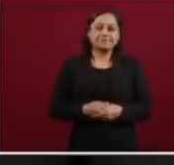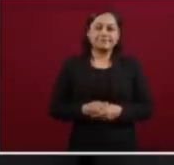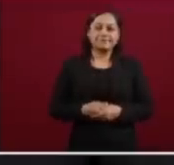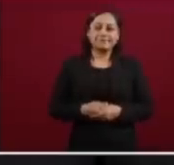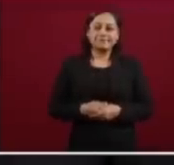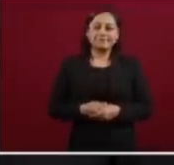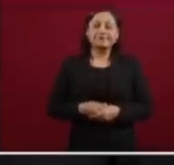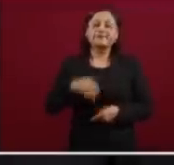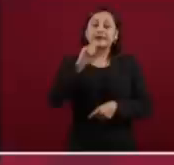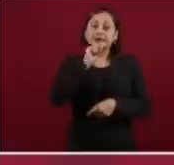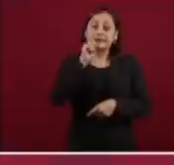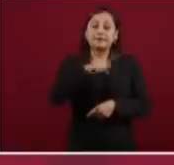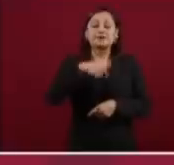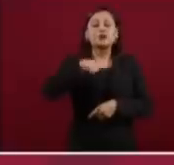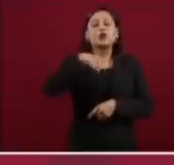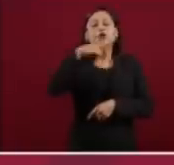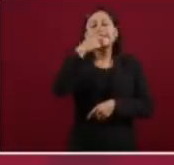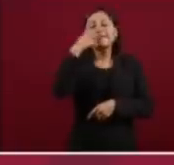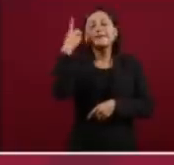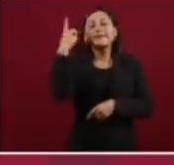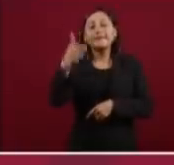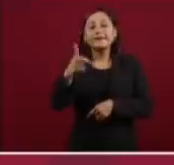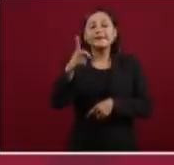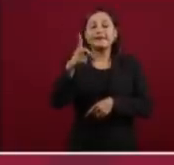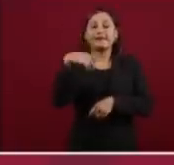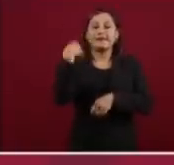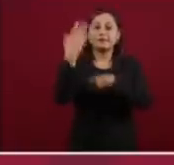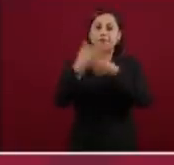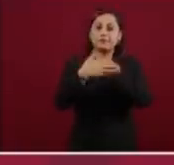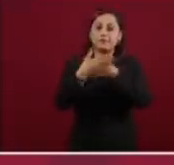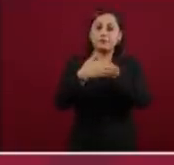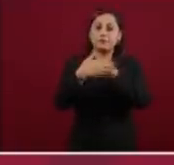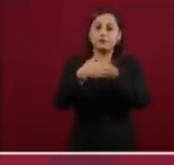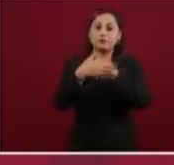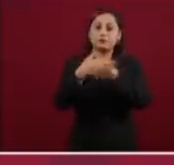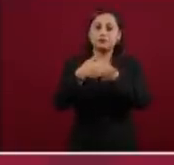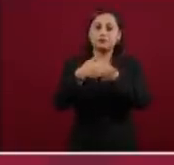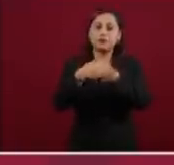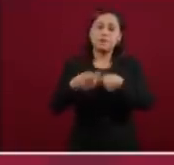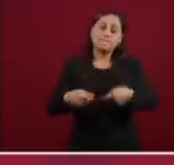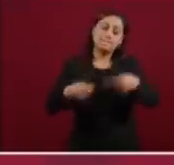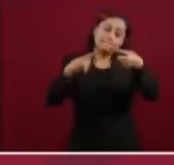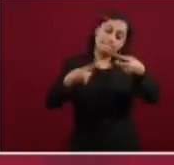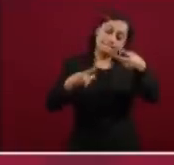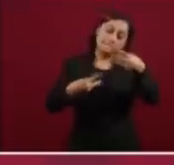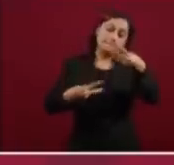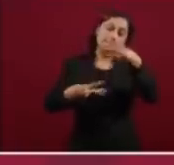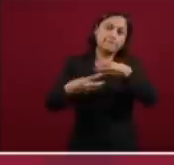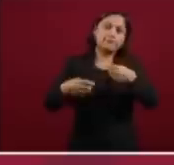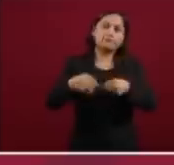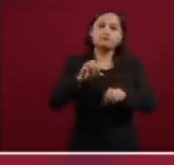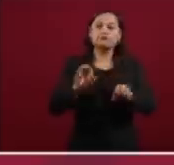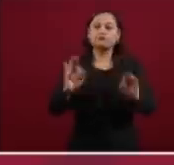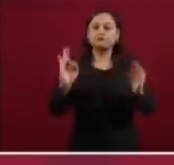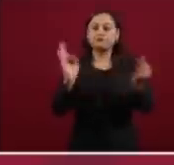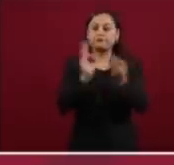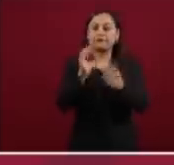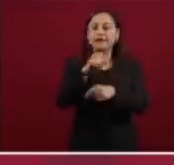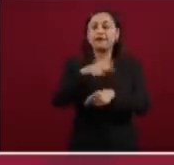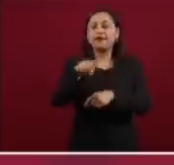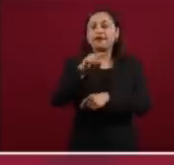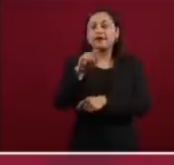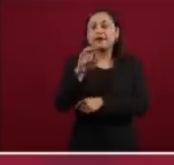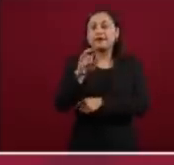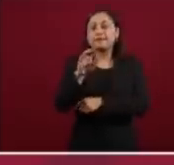pronostiqué que la final y bases astro donuts no